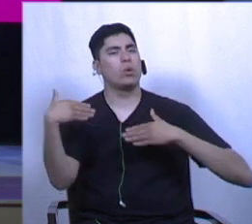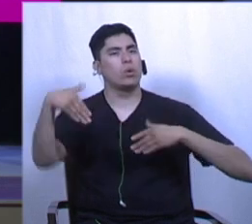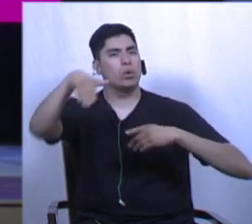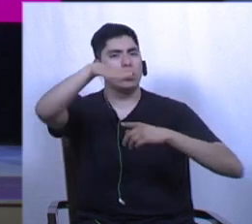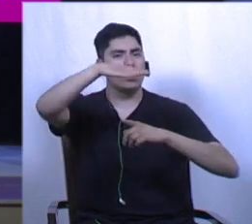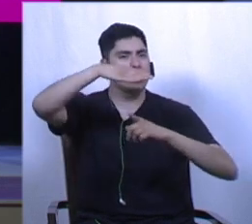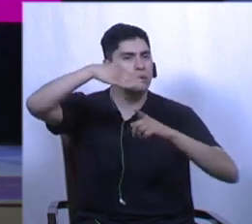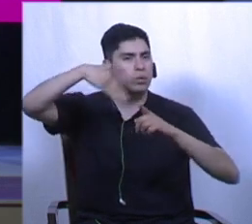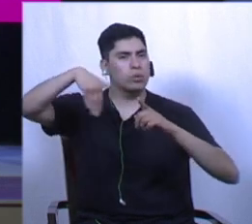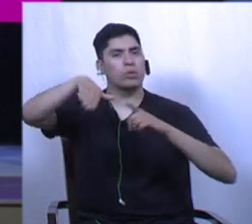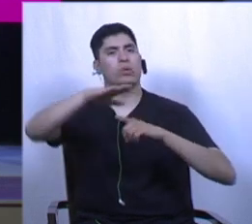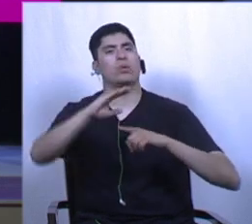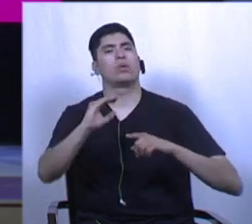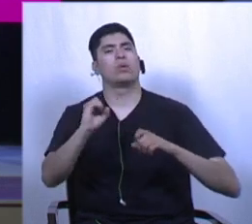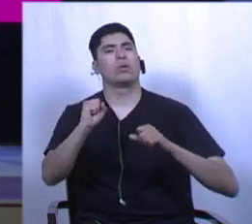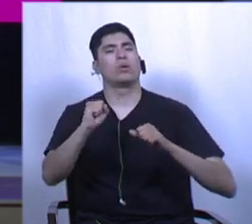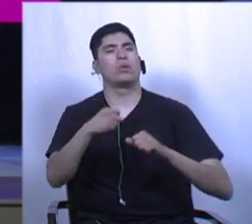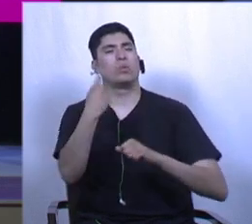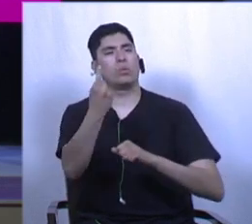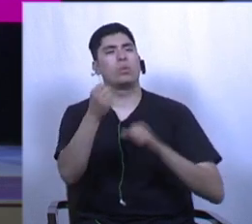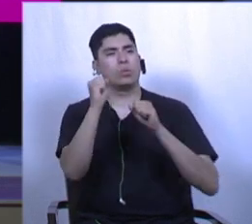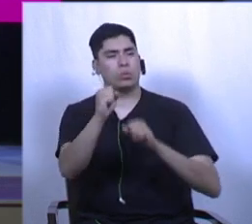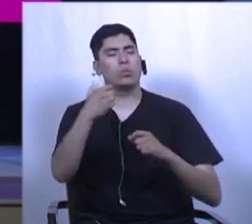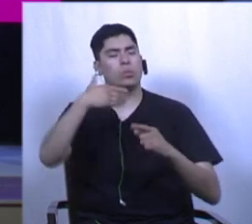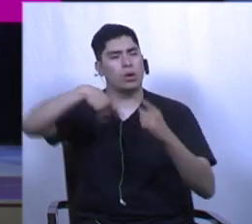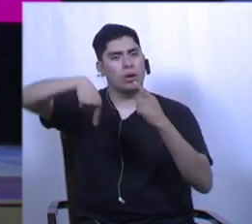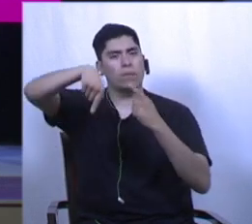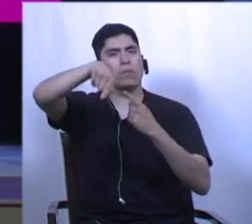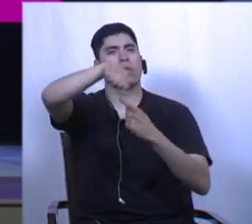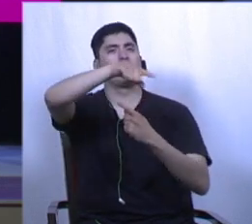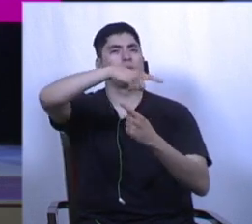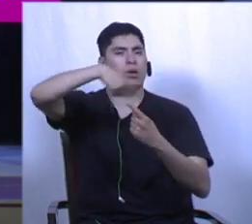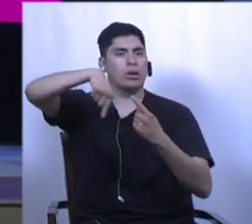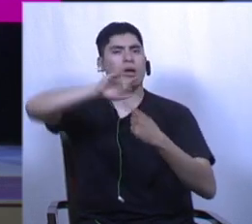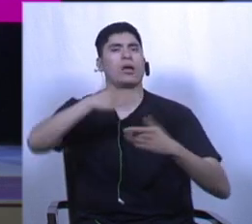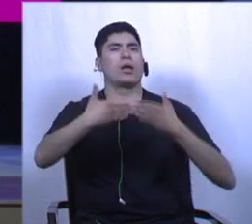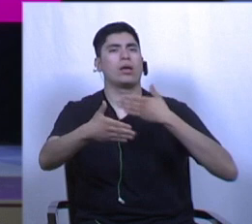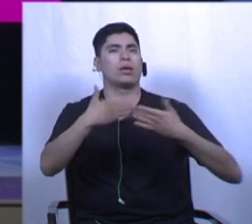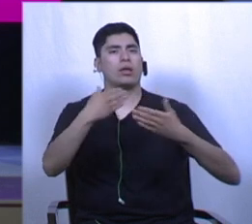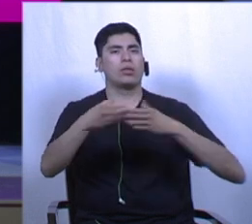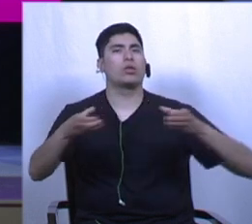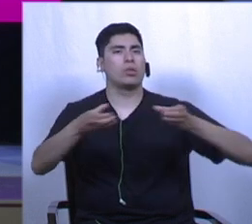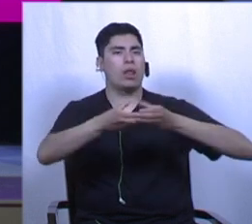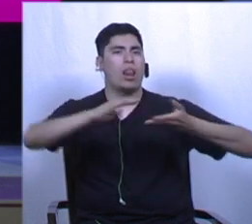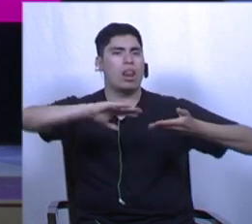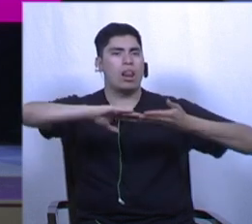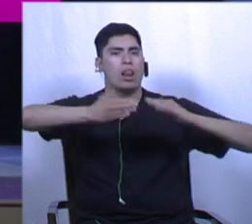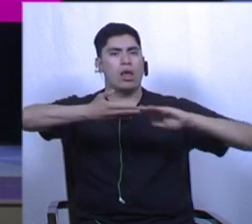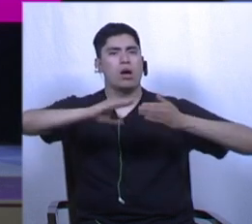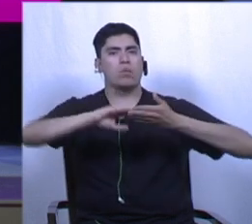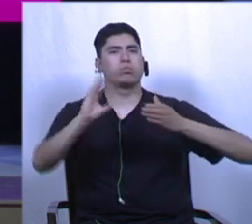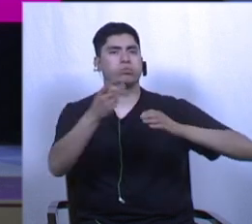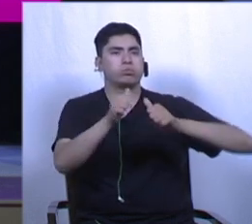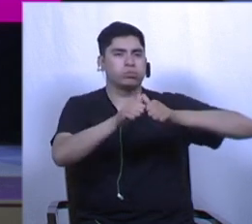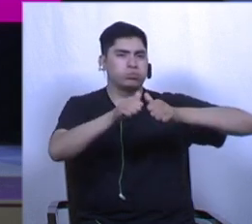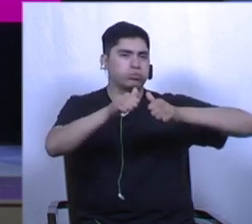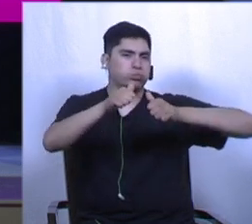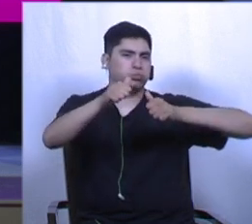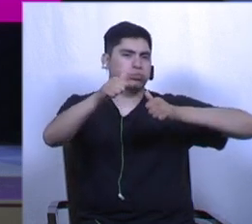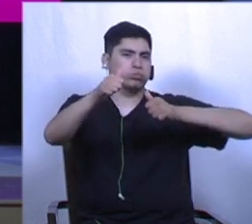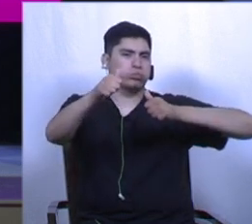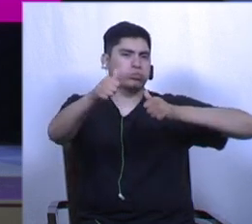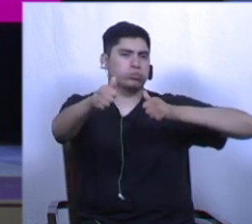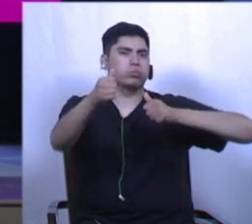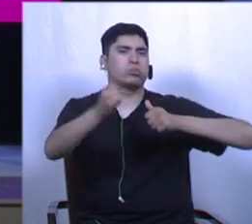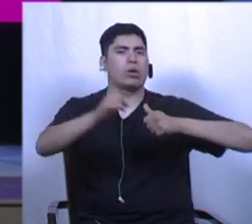mapa, hemos entregado un nuevo eje en donde estas comunidades están más alejadas del punto si son